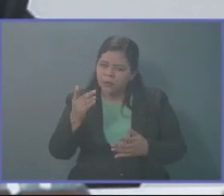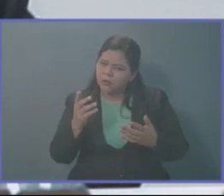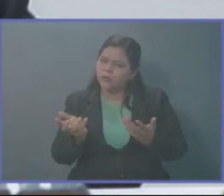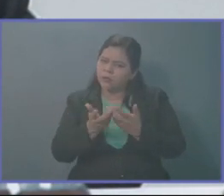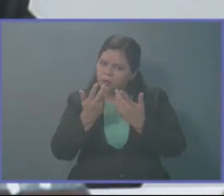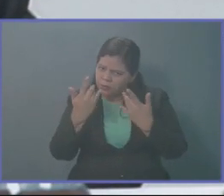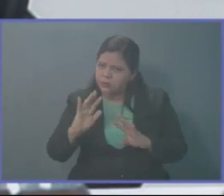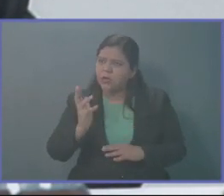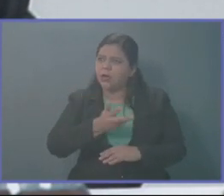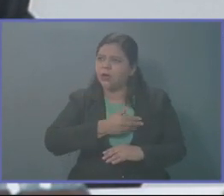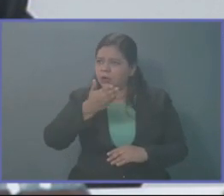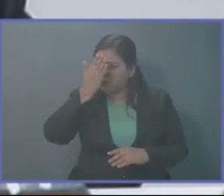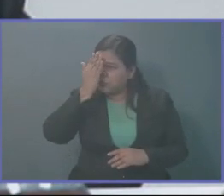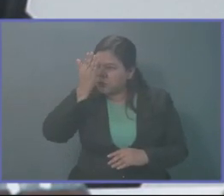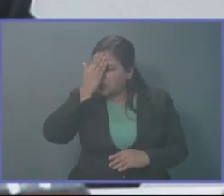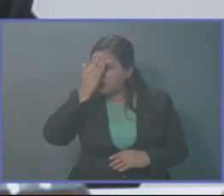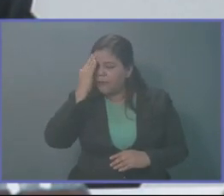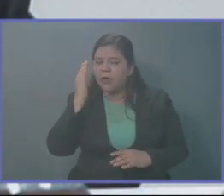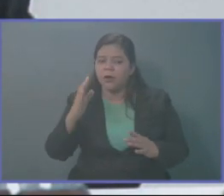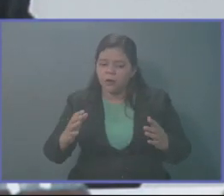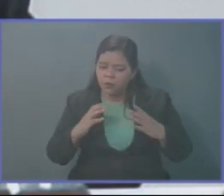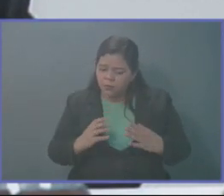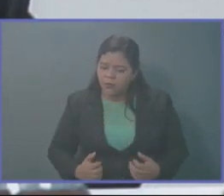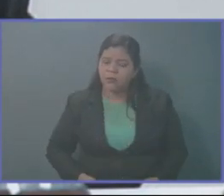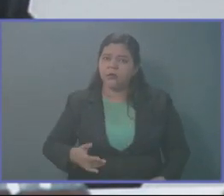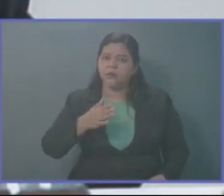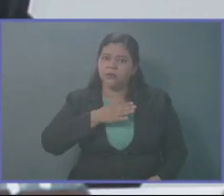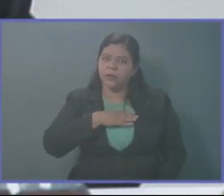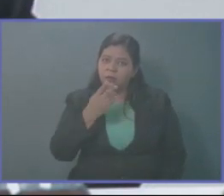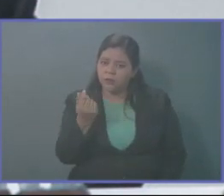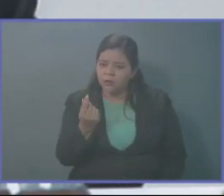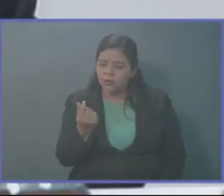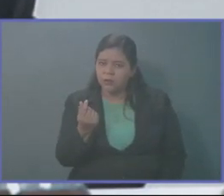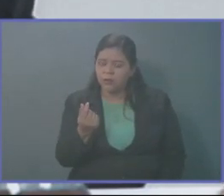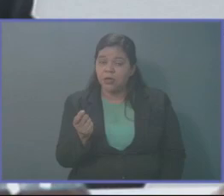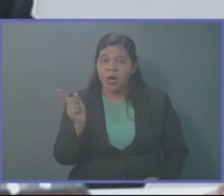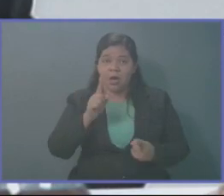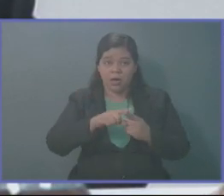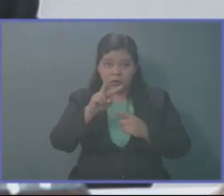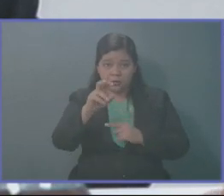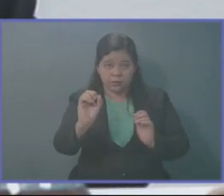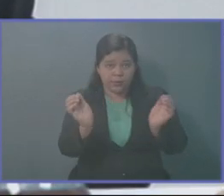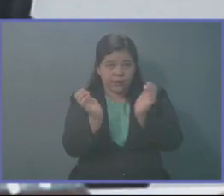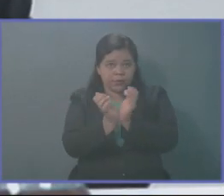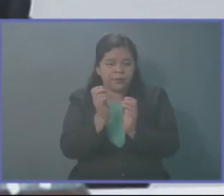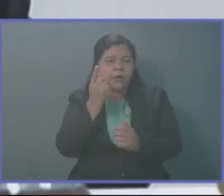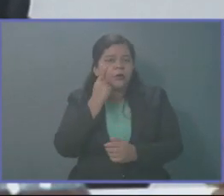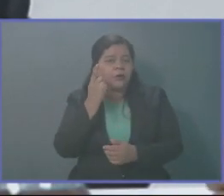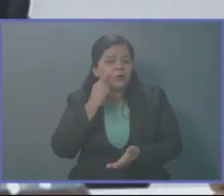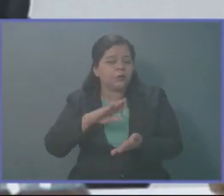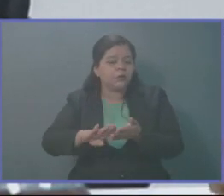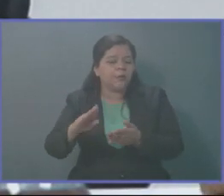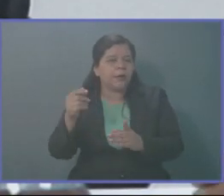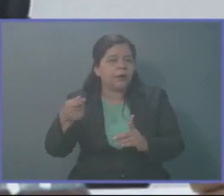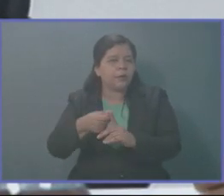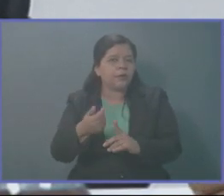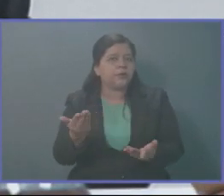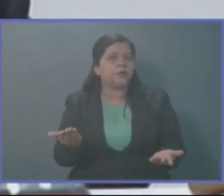sabemos que si el gobierno no tiene recursos al 20 de mayo, ¿dónde va a pagar los salarios?